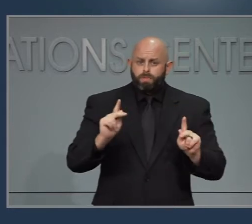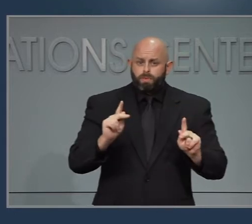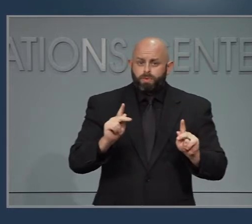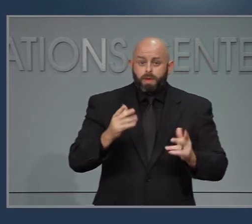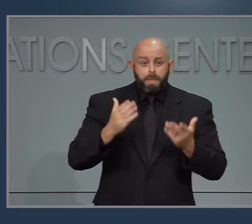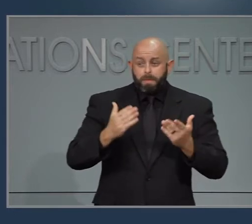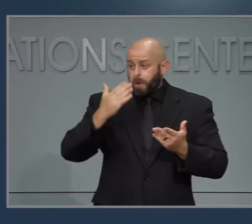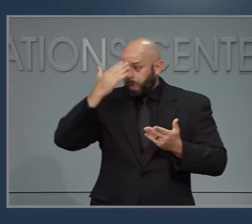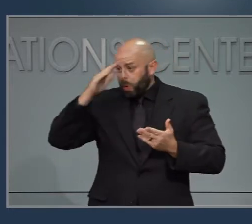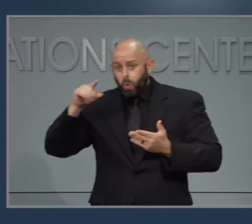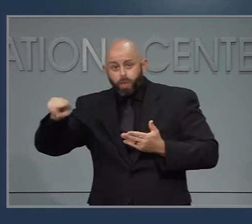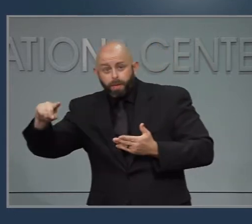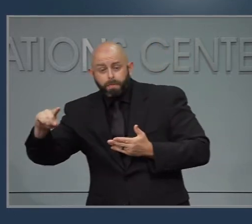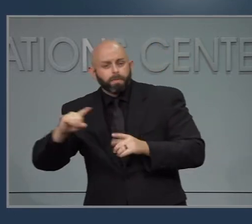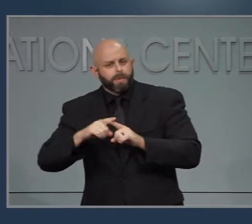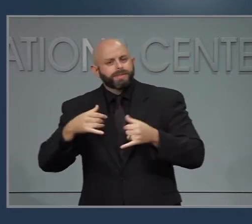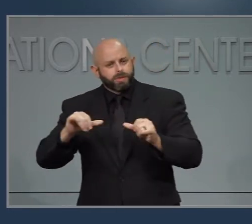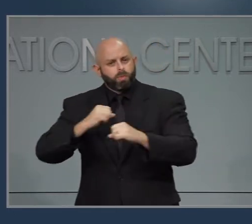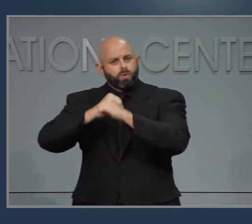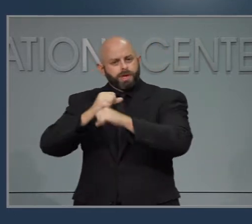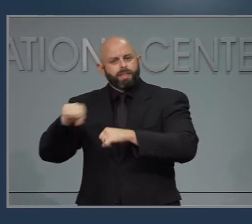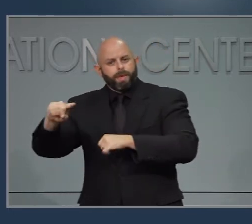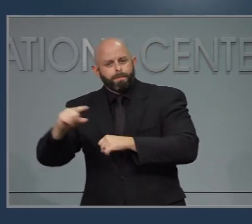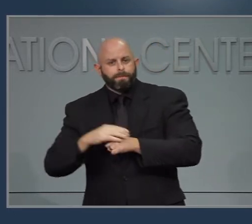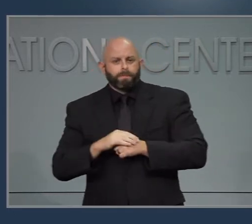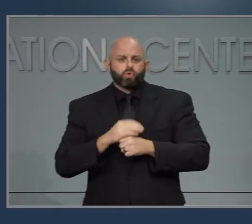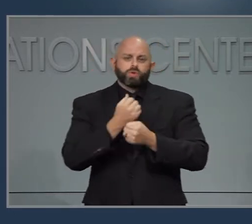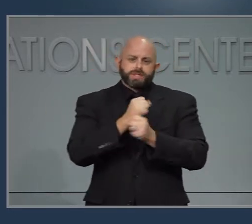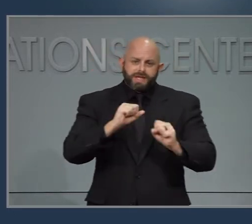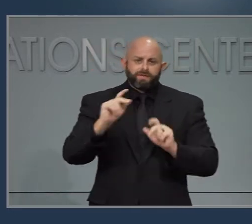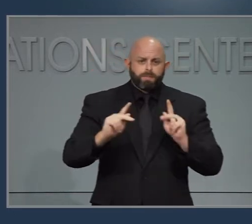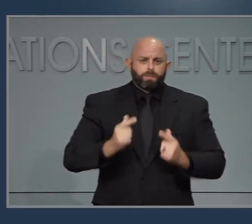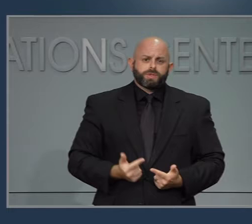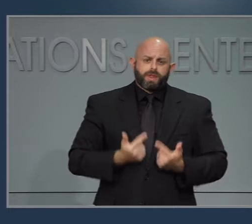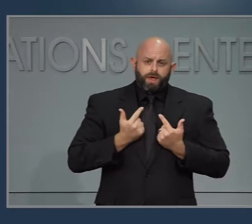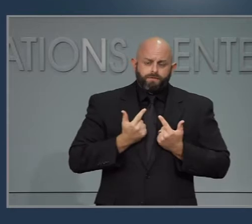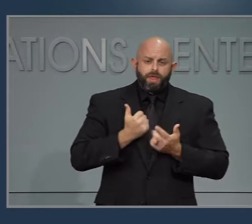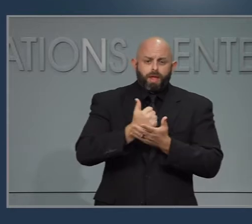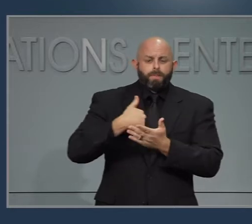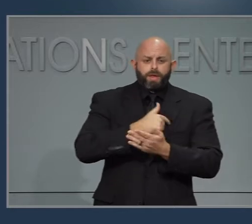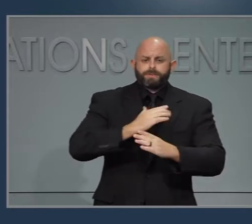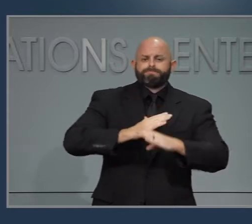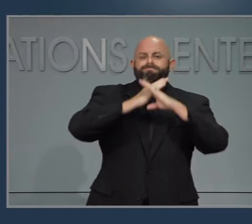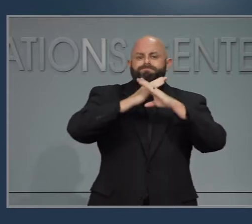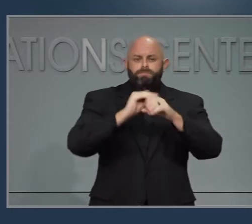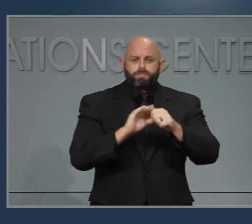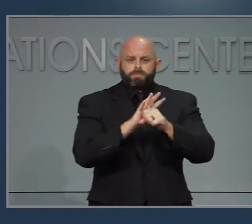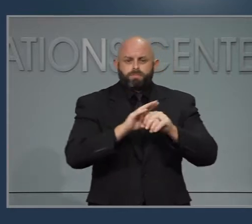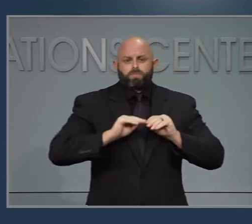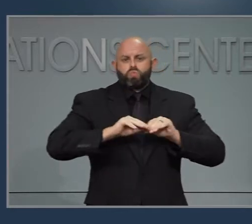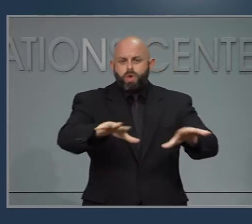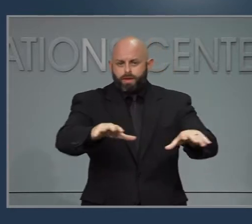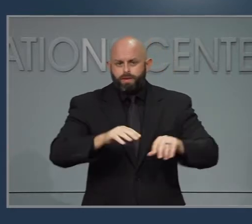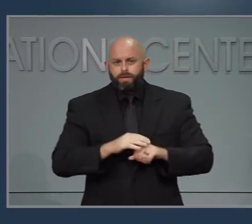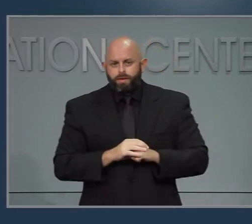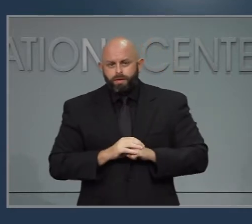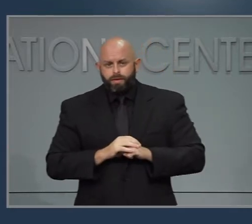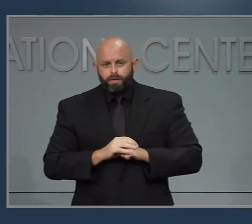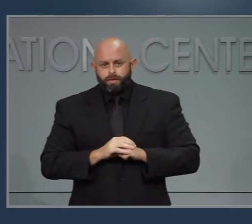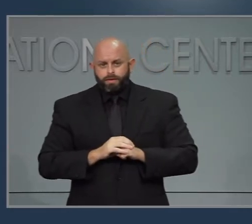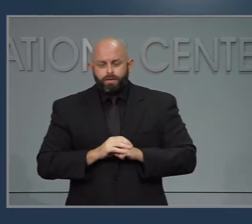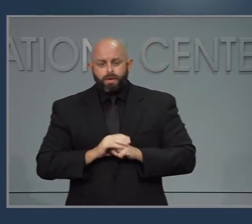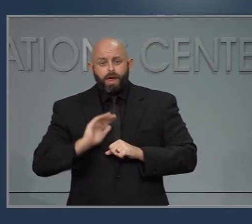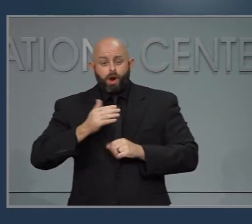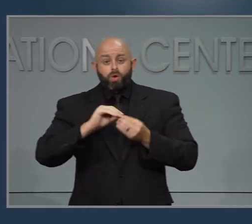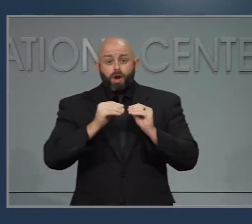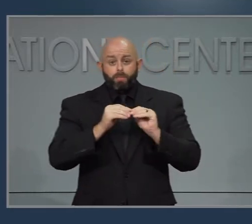y desconocidos. Están salvando vidas y están reduciendo la propagación del virus. Debido a nuestras cifras